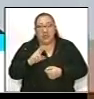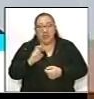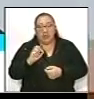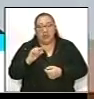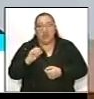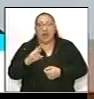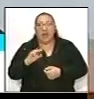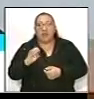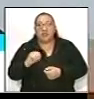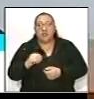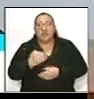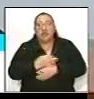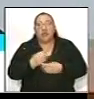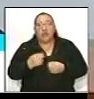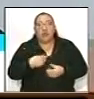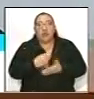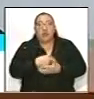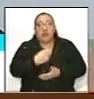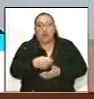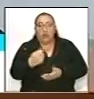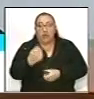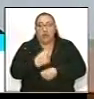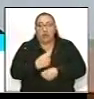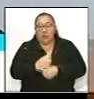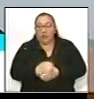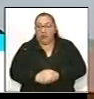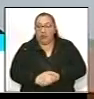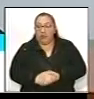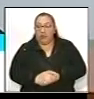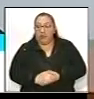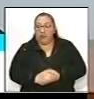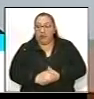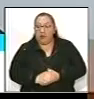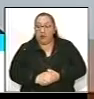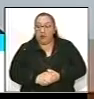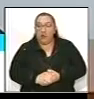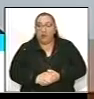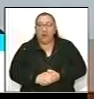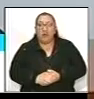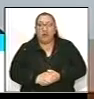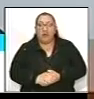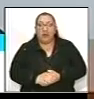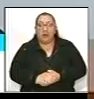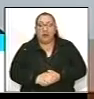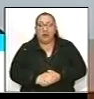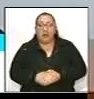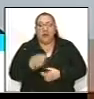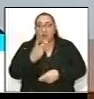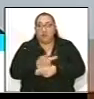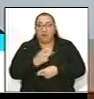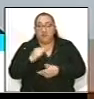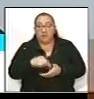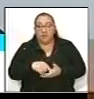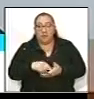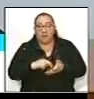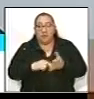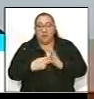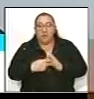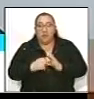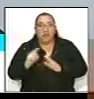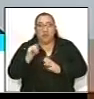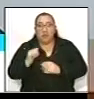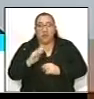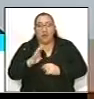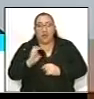Las formas de cómo reparar lo vamos a trabajar en la mesa técnica. Lo que estamos descuidando ahorita es, por ejemplo, que no existe